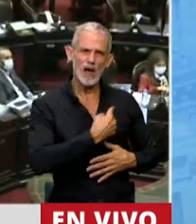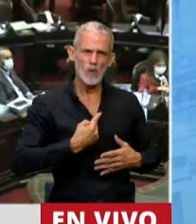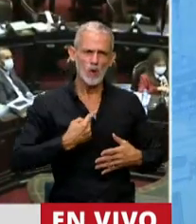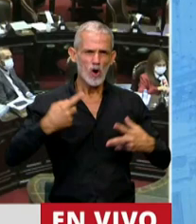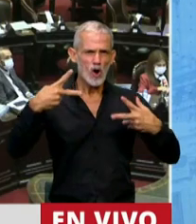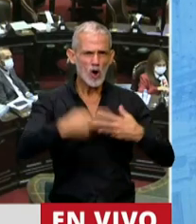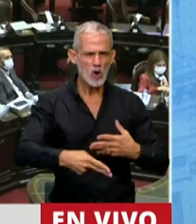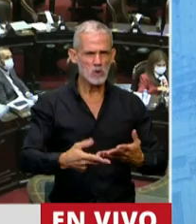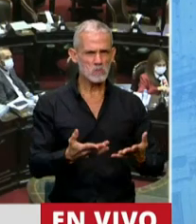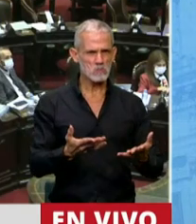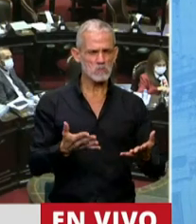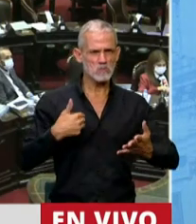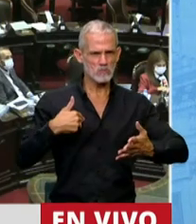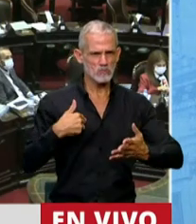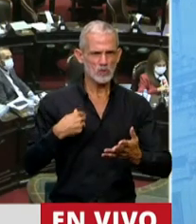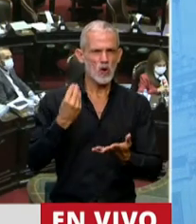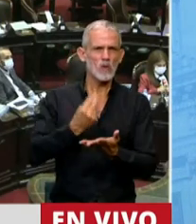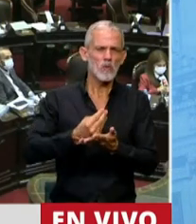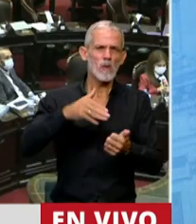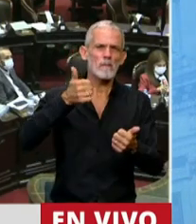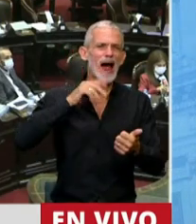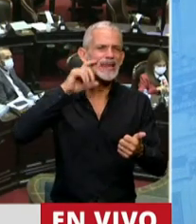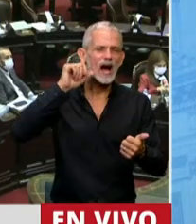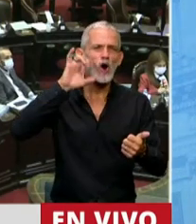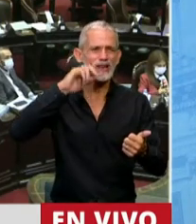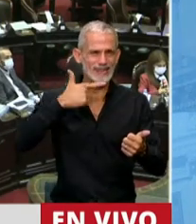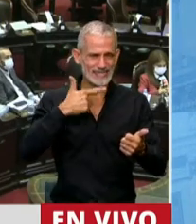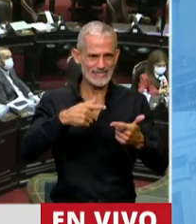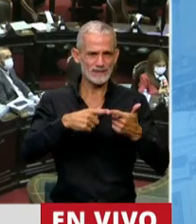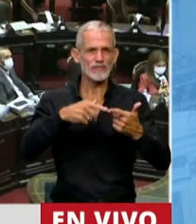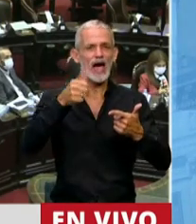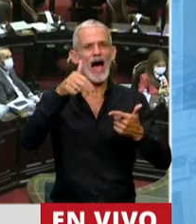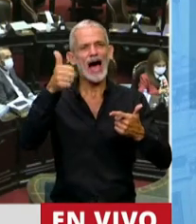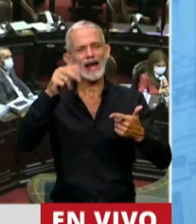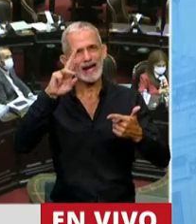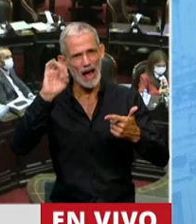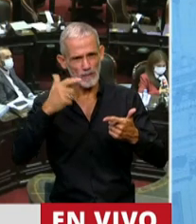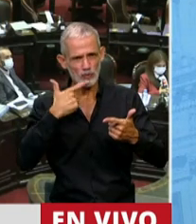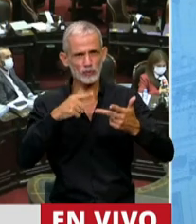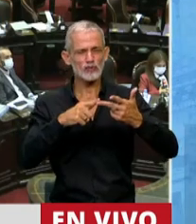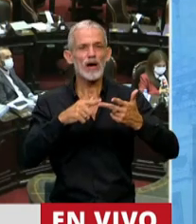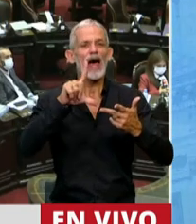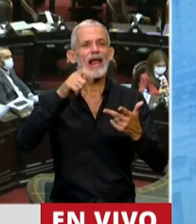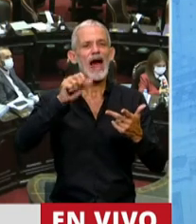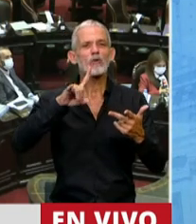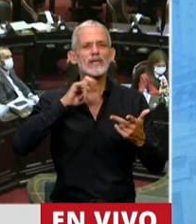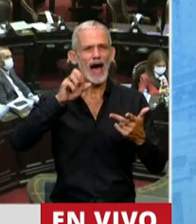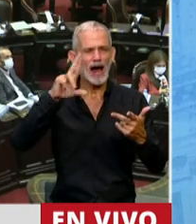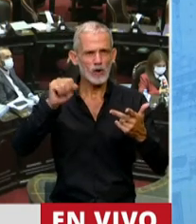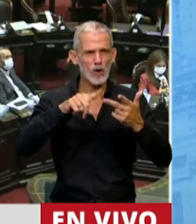hablar en nombre de María Cortés, Ana Ramos, Lautaro